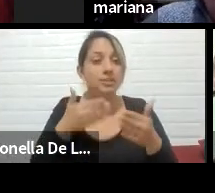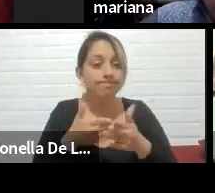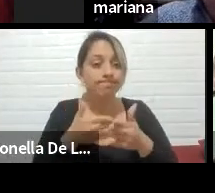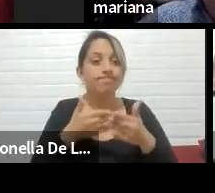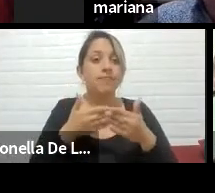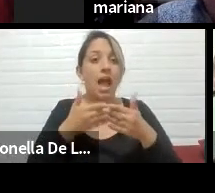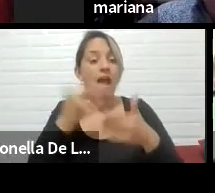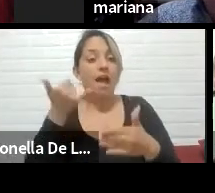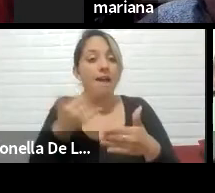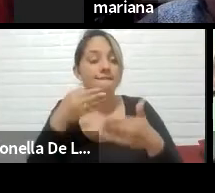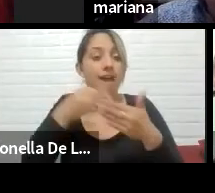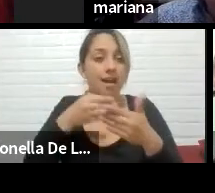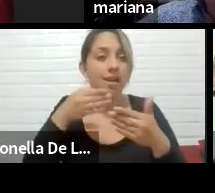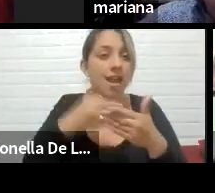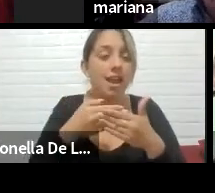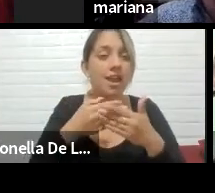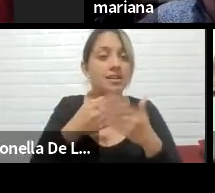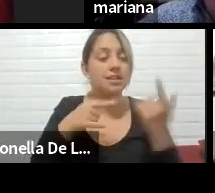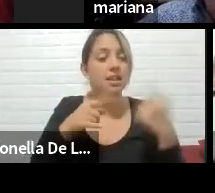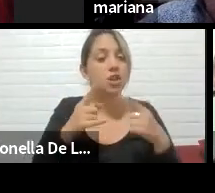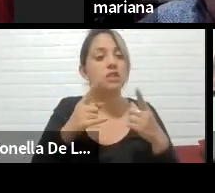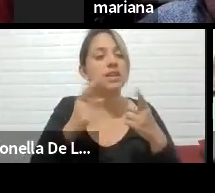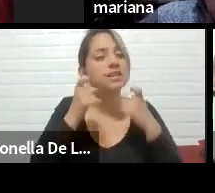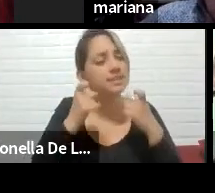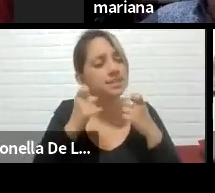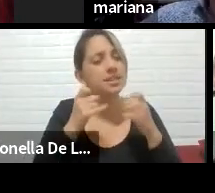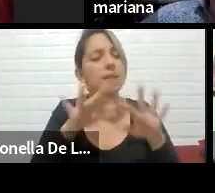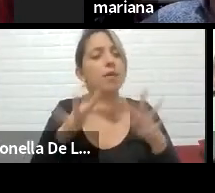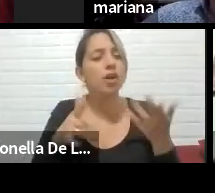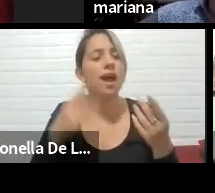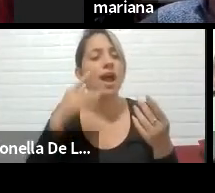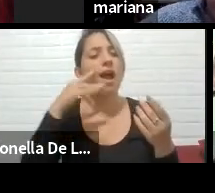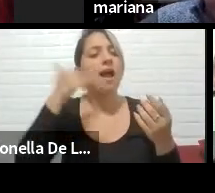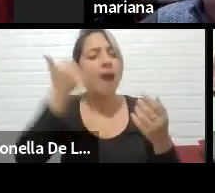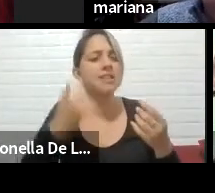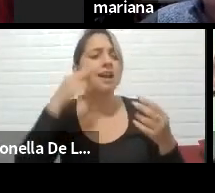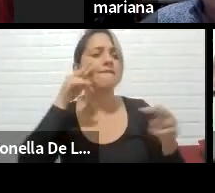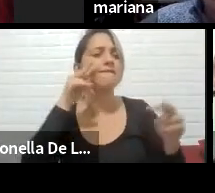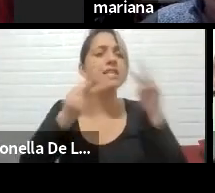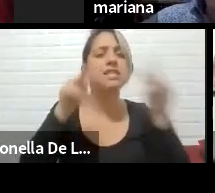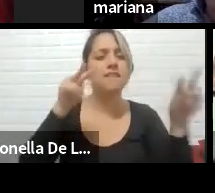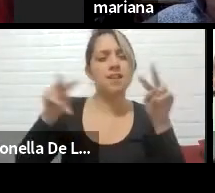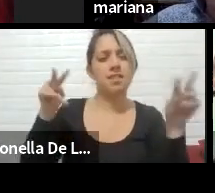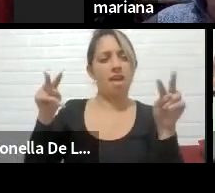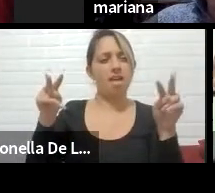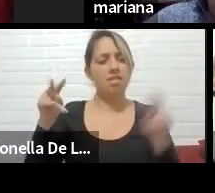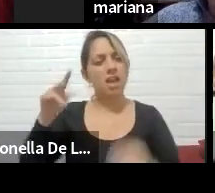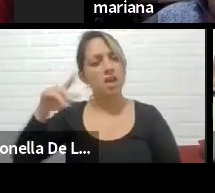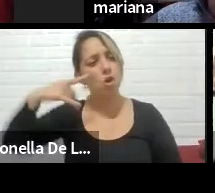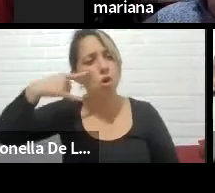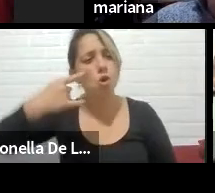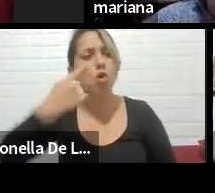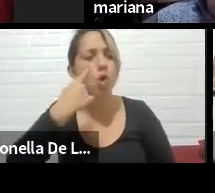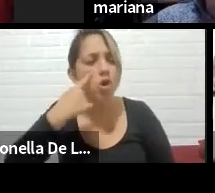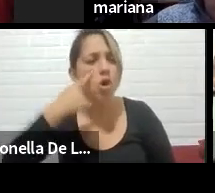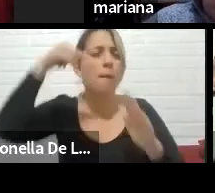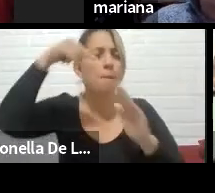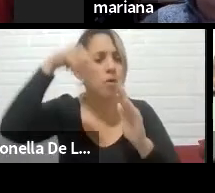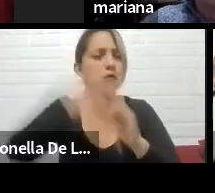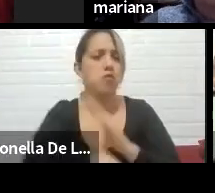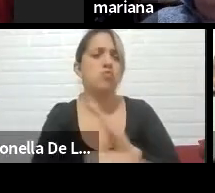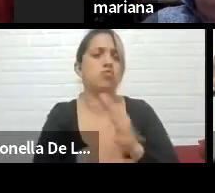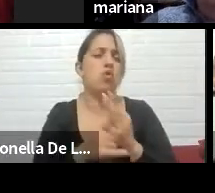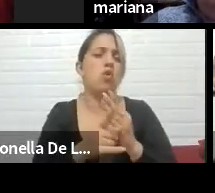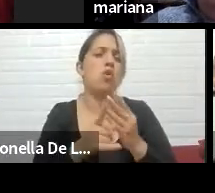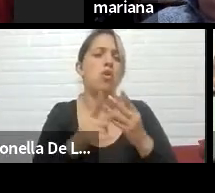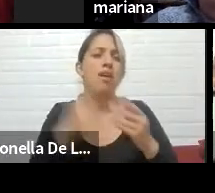esta problemática tenga visibilidad, que se conozca sobre las necesidades, que se conozca la potencialidad que puede